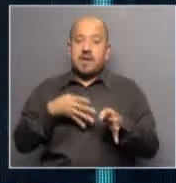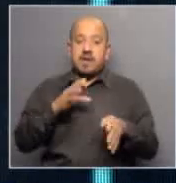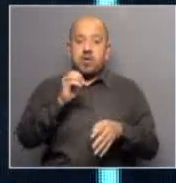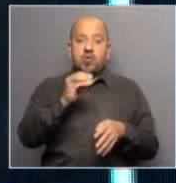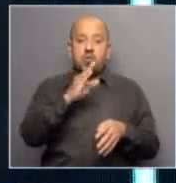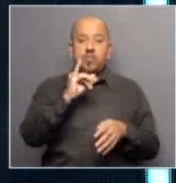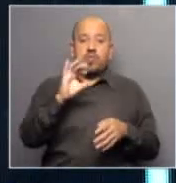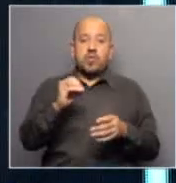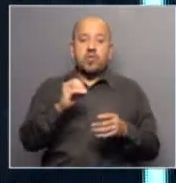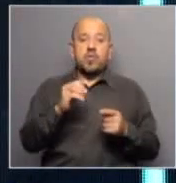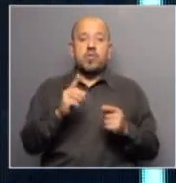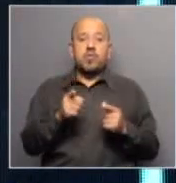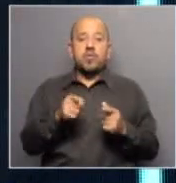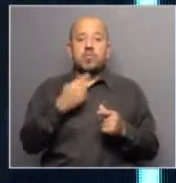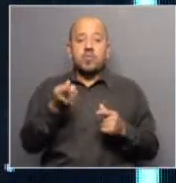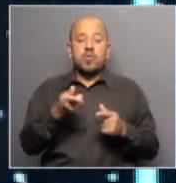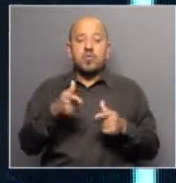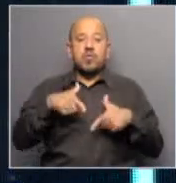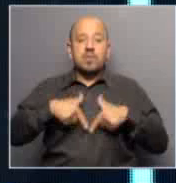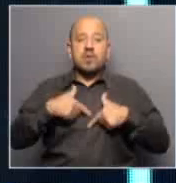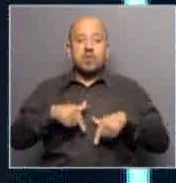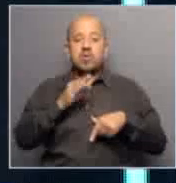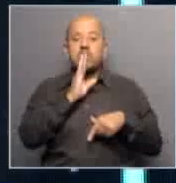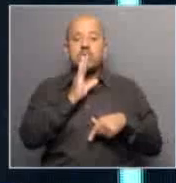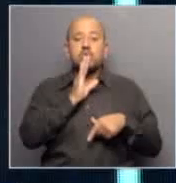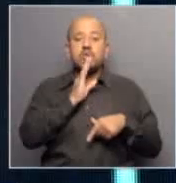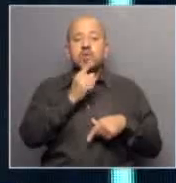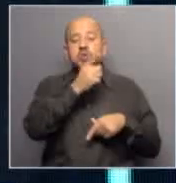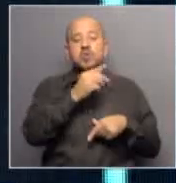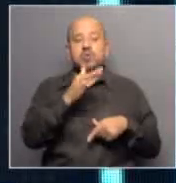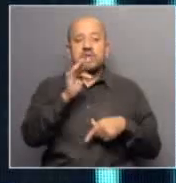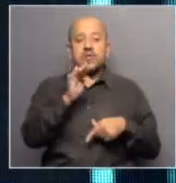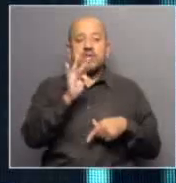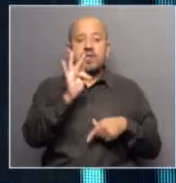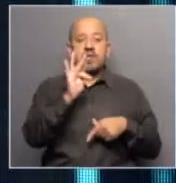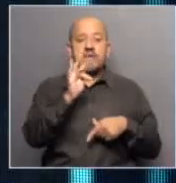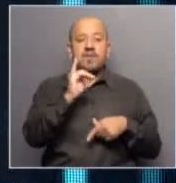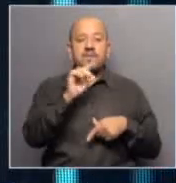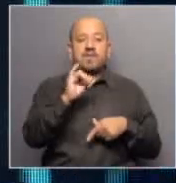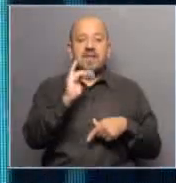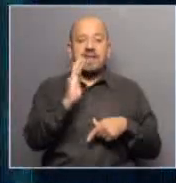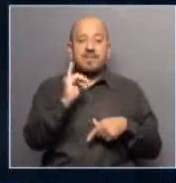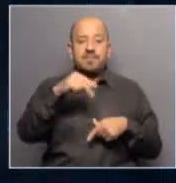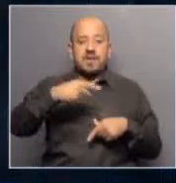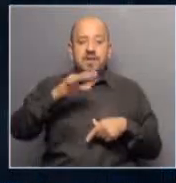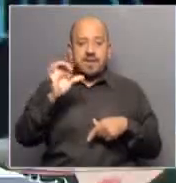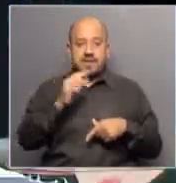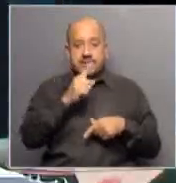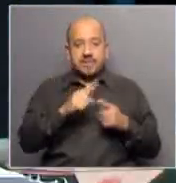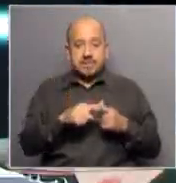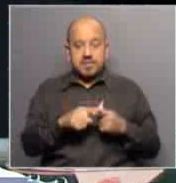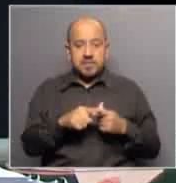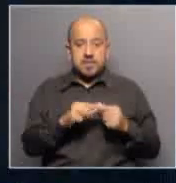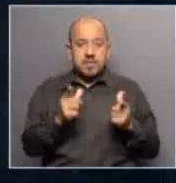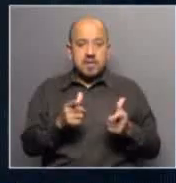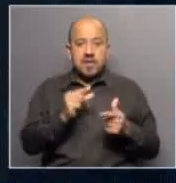por un embajador norteamericano en Filipinas que era un obispo episcopal, Charles Frent,